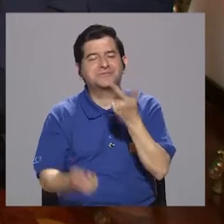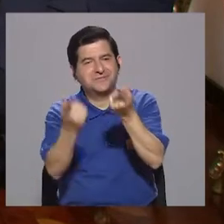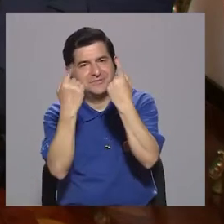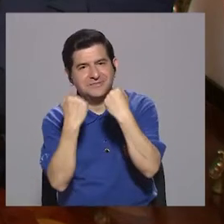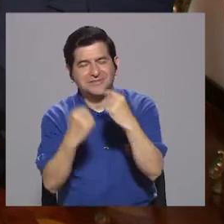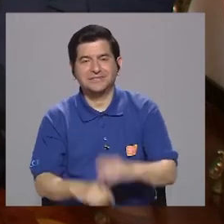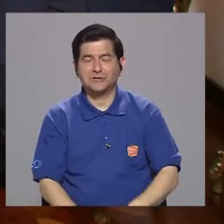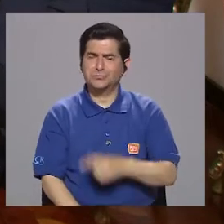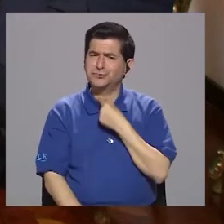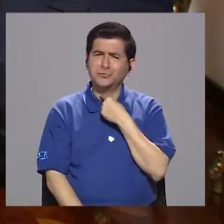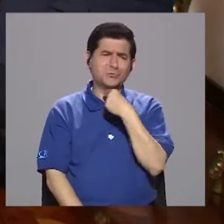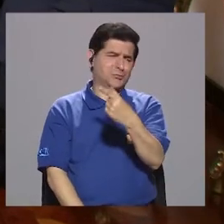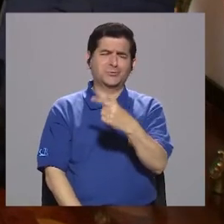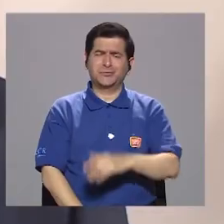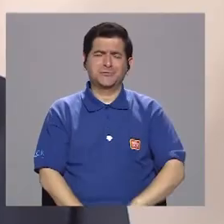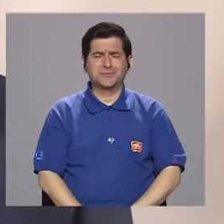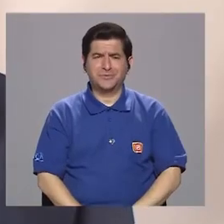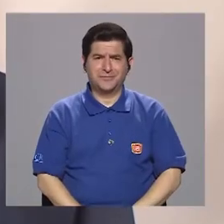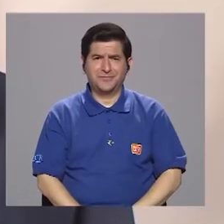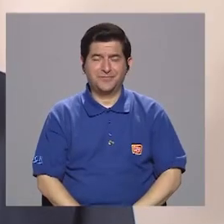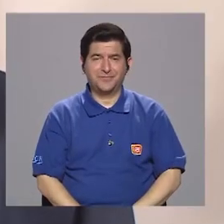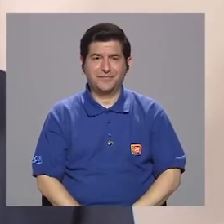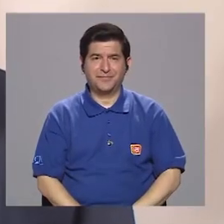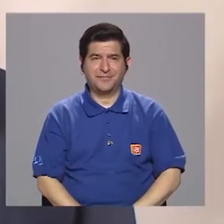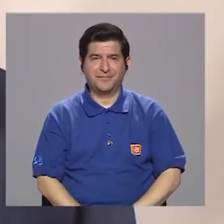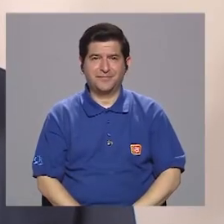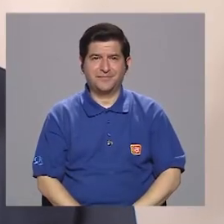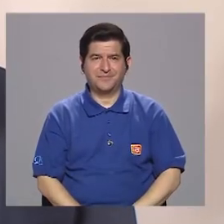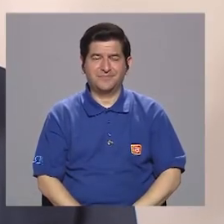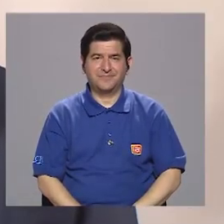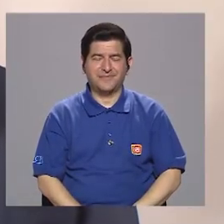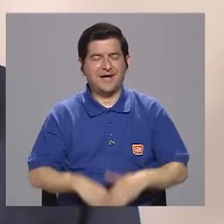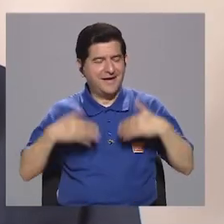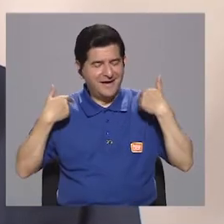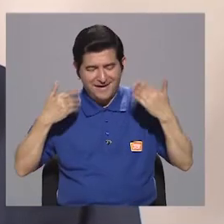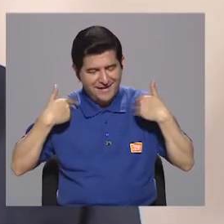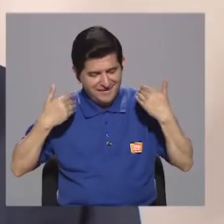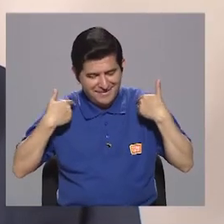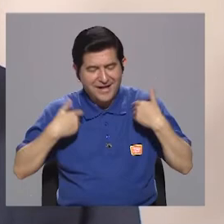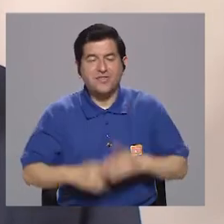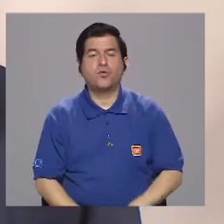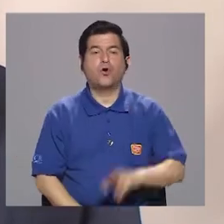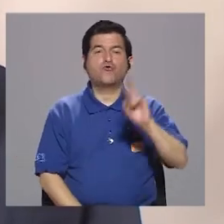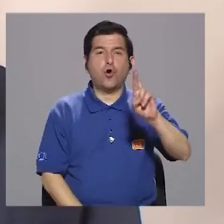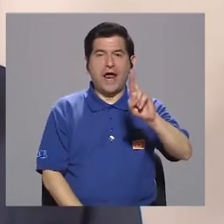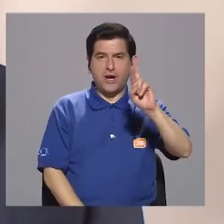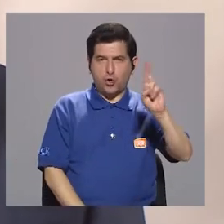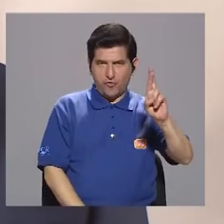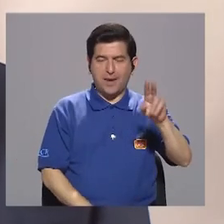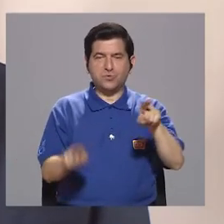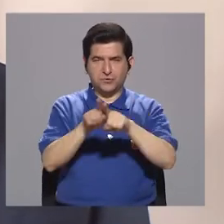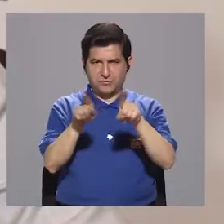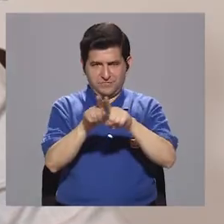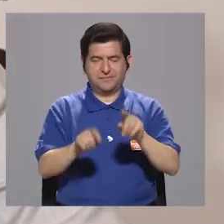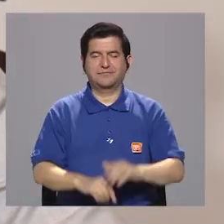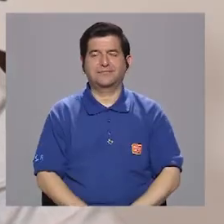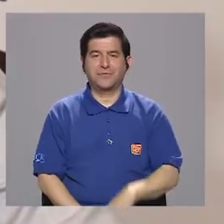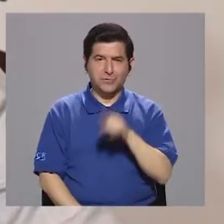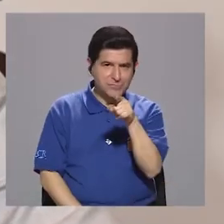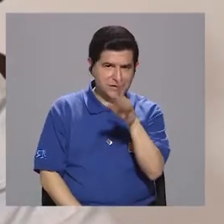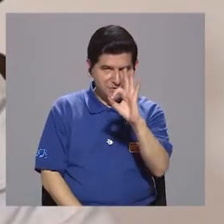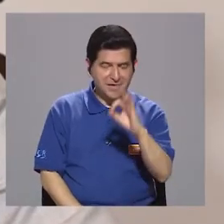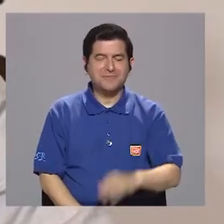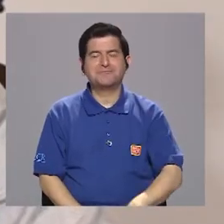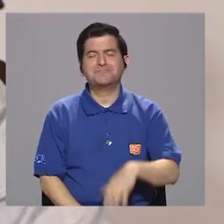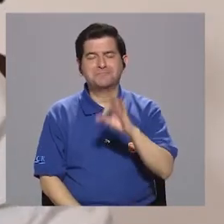¿Qué tal? Con mucho gusto, a la orden. Muy honrado estar aquí. Encantado, encantado. Don Rogelio Ramos también nos acompaña el día de hoy. ¿Cómo está, don